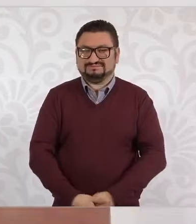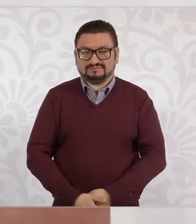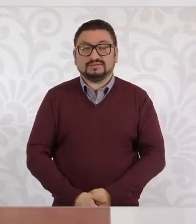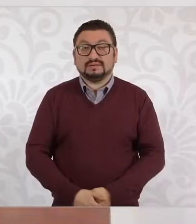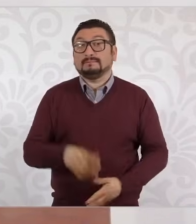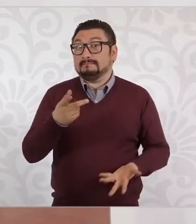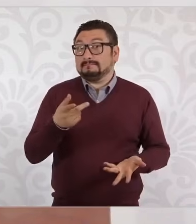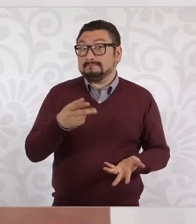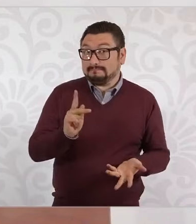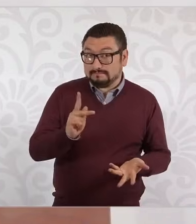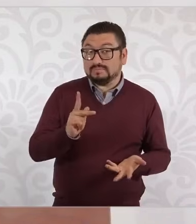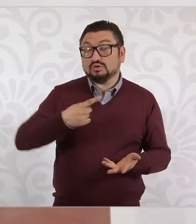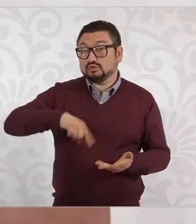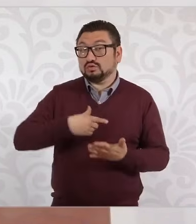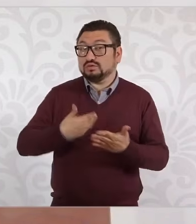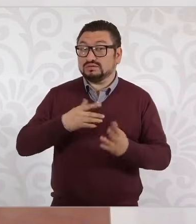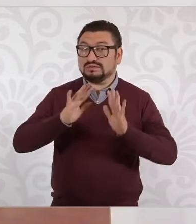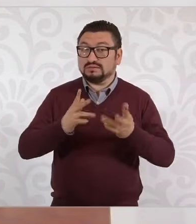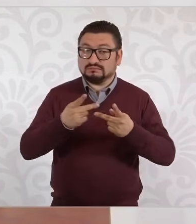pero tiene que ver con una estrategia.